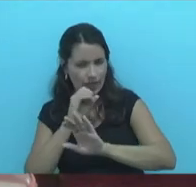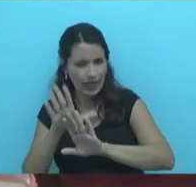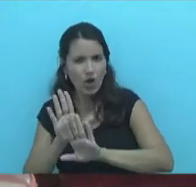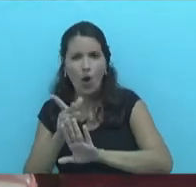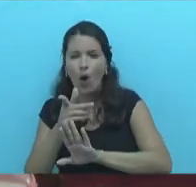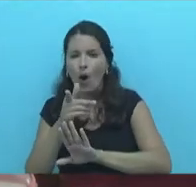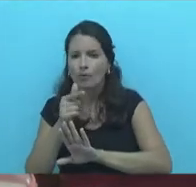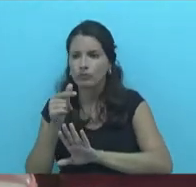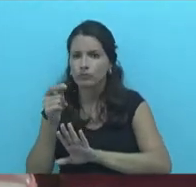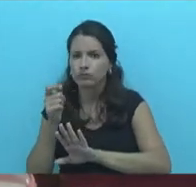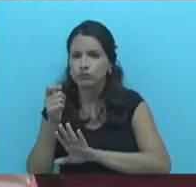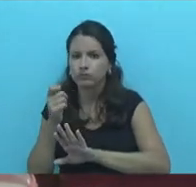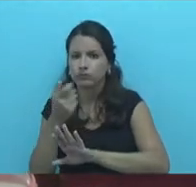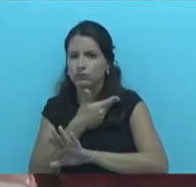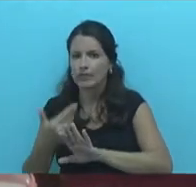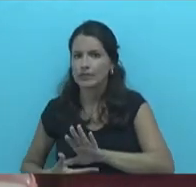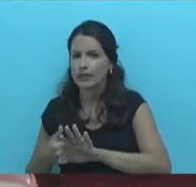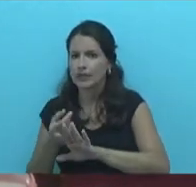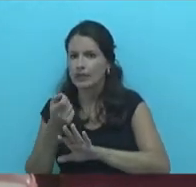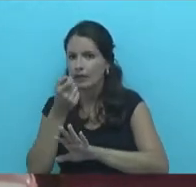régimen de Maduro,